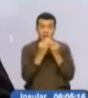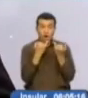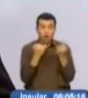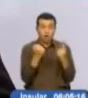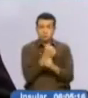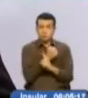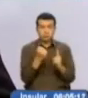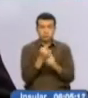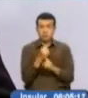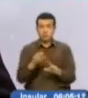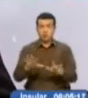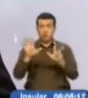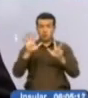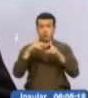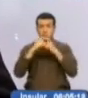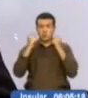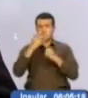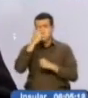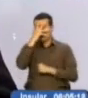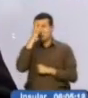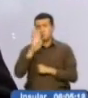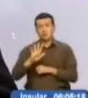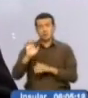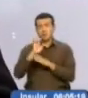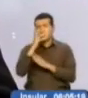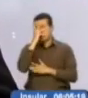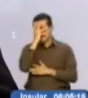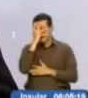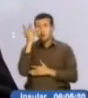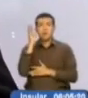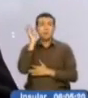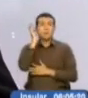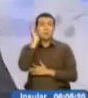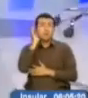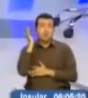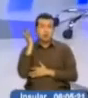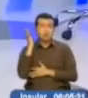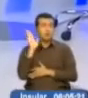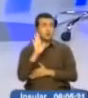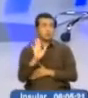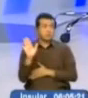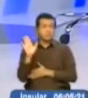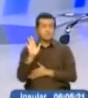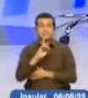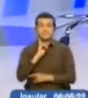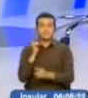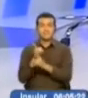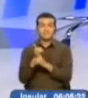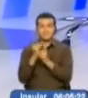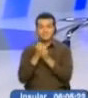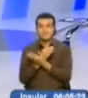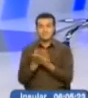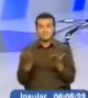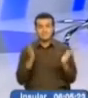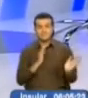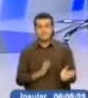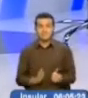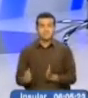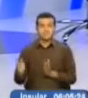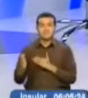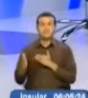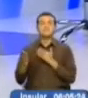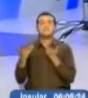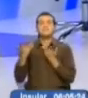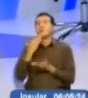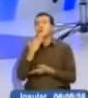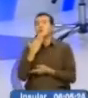el 8 de marzo fue una vergüenza para todo el país, ¿no? Atacar a una mujer por tal o cual cosa que viene desde una construcción quizá